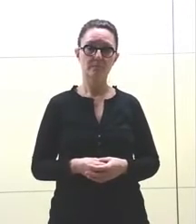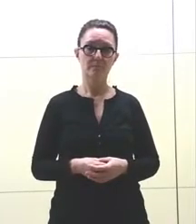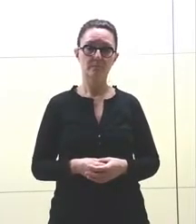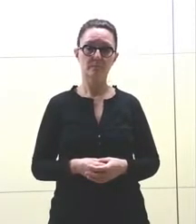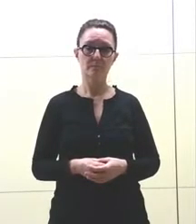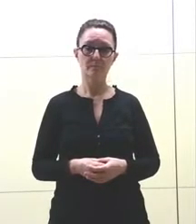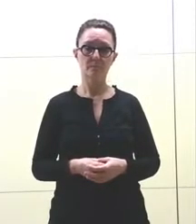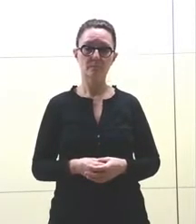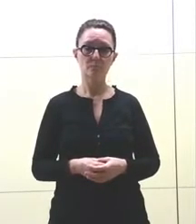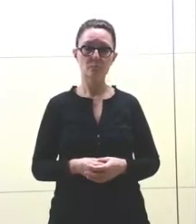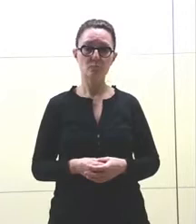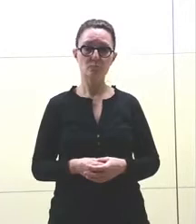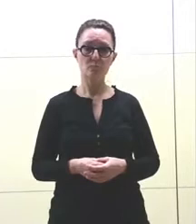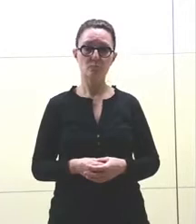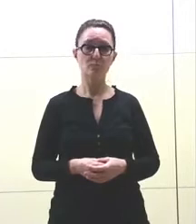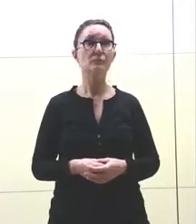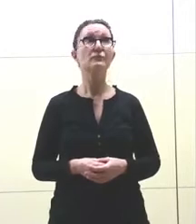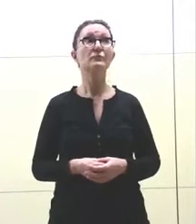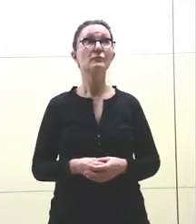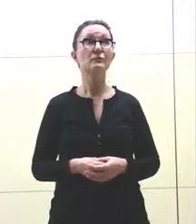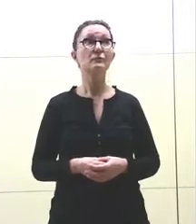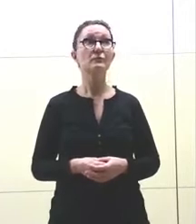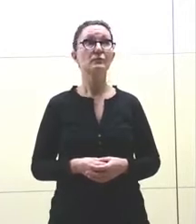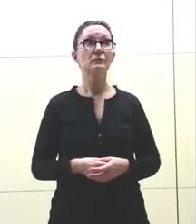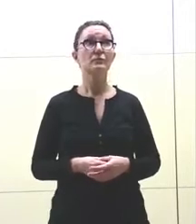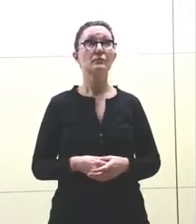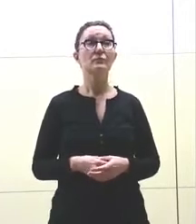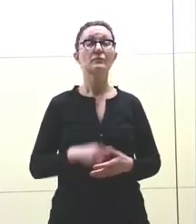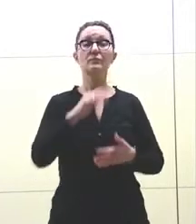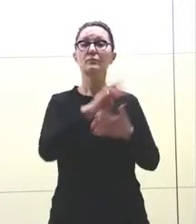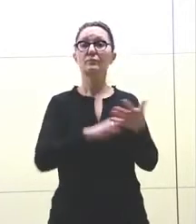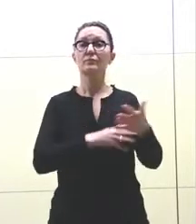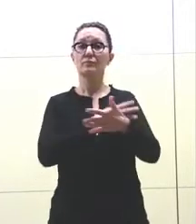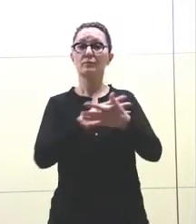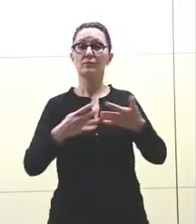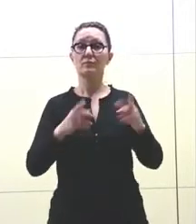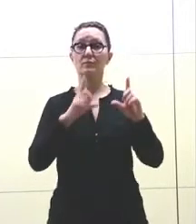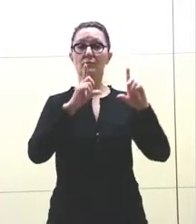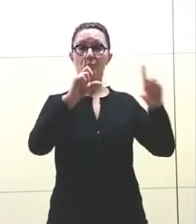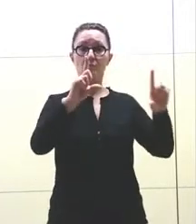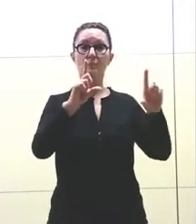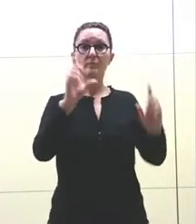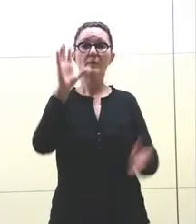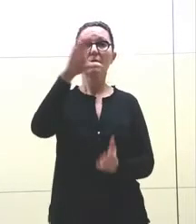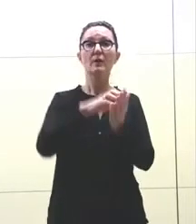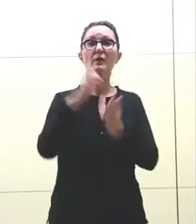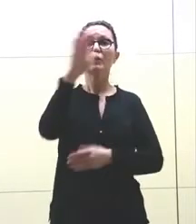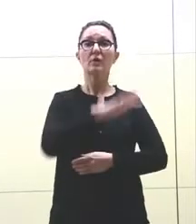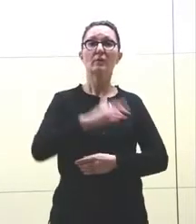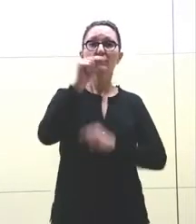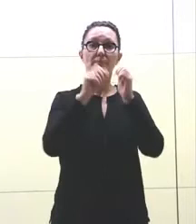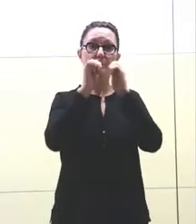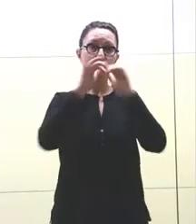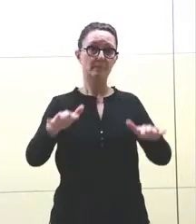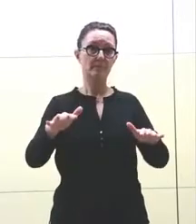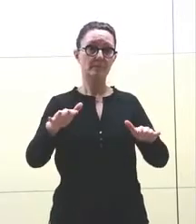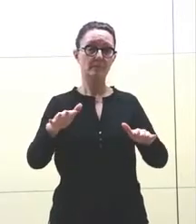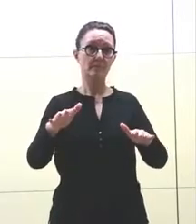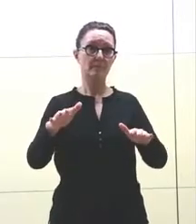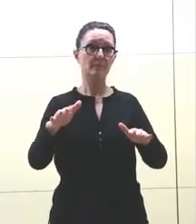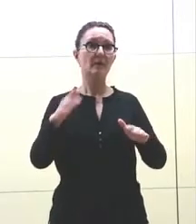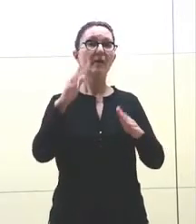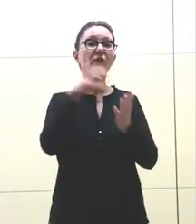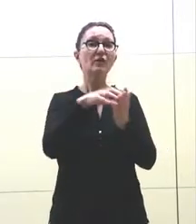Bien, en este cuadro del Centro Nacional de Epidemiología y del Instituto de Salud Carlos III se